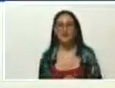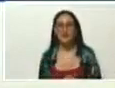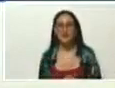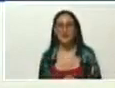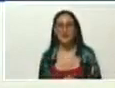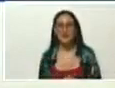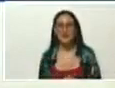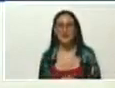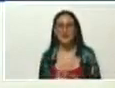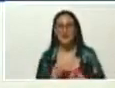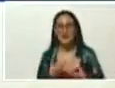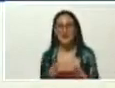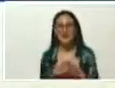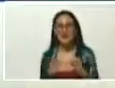¿no?